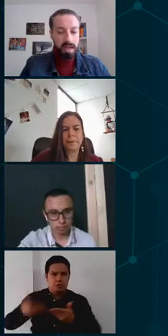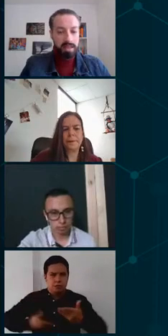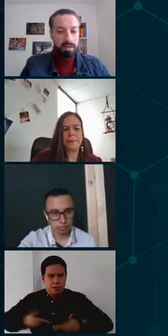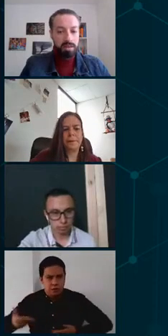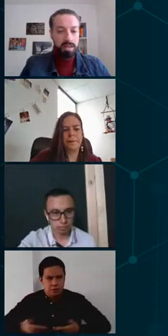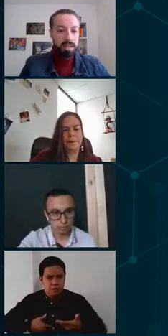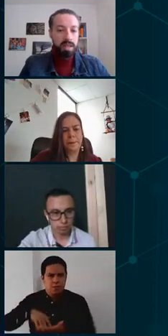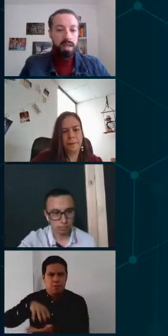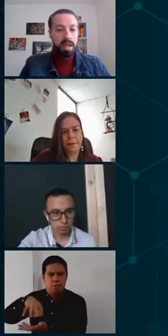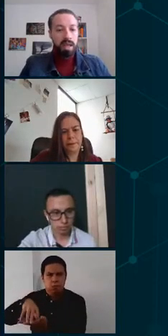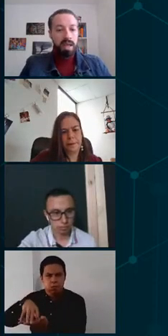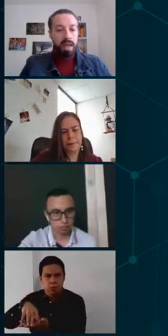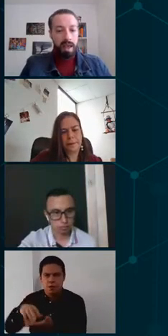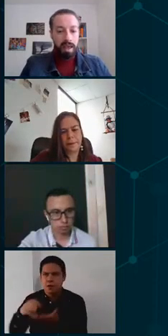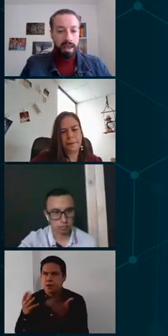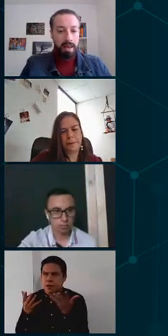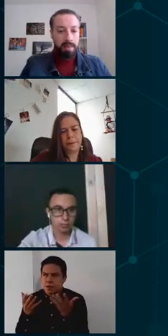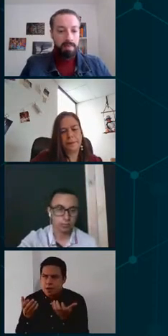centros comerciales. Entonces,